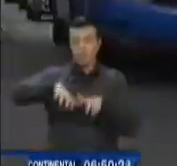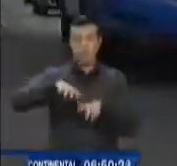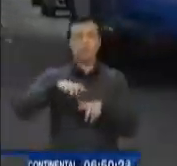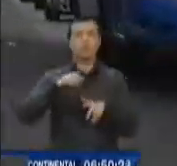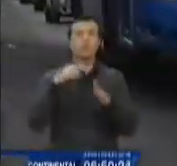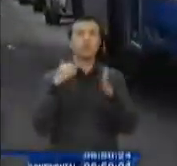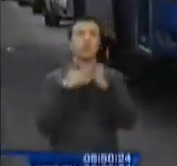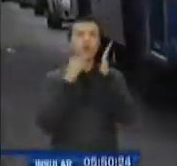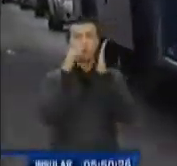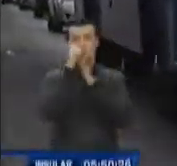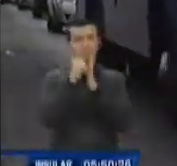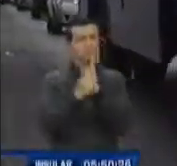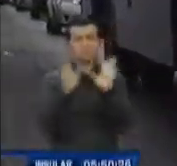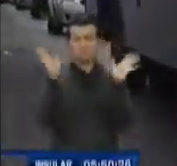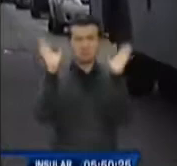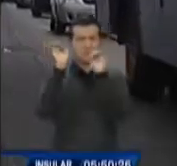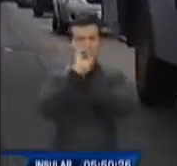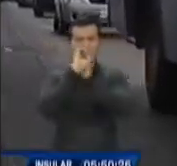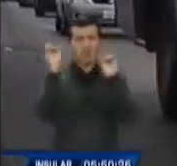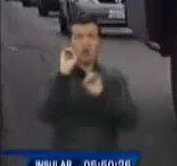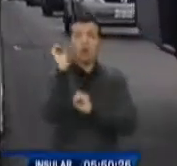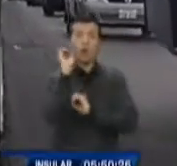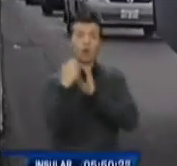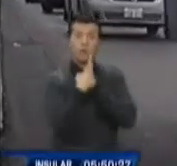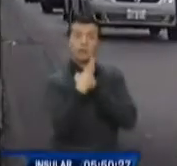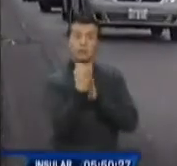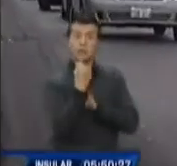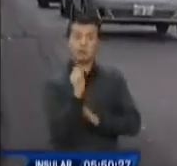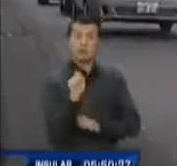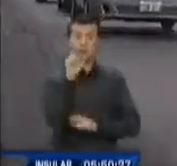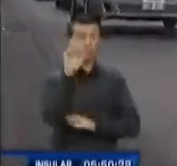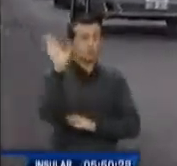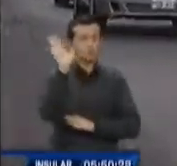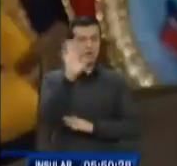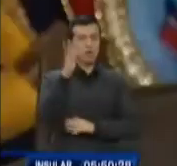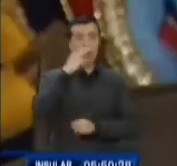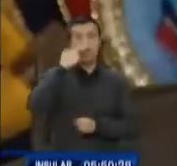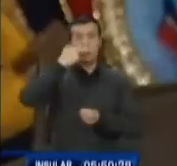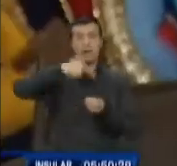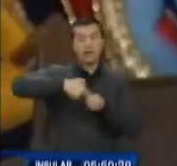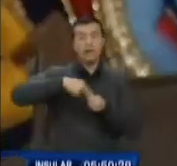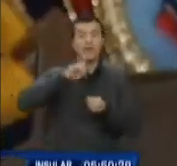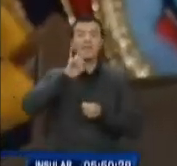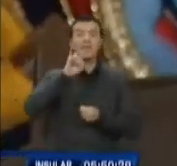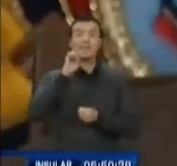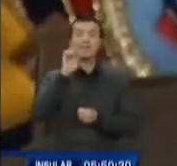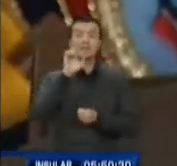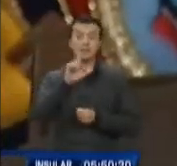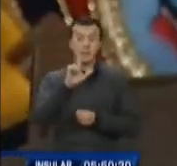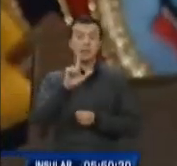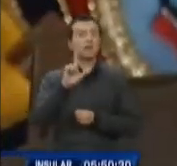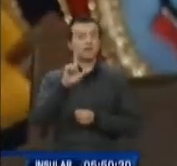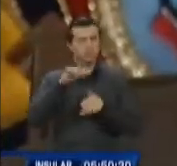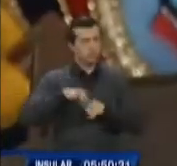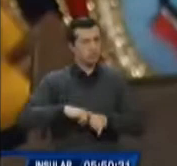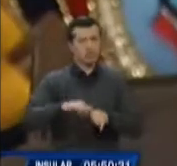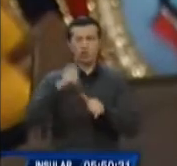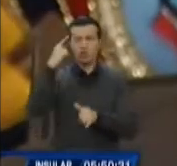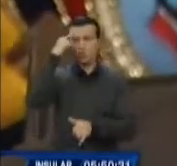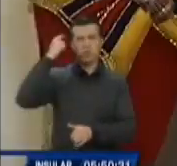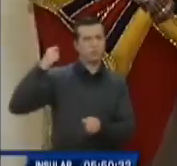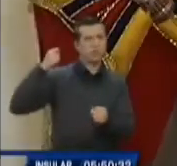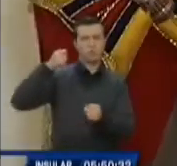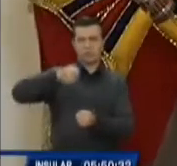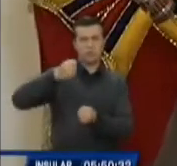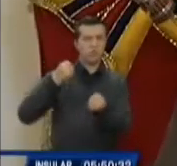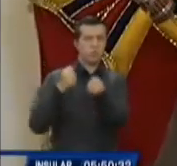así como tampoco tiene por qué incidir en el precio de los pasajes, pues el subsidio para el diésel y la gasolina se mantiene. Visión que la comparte el presidente del Colegio de Economistas de